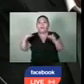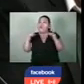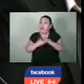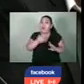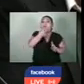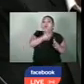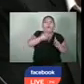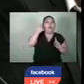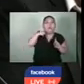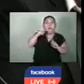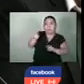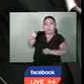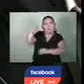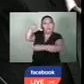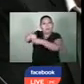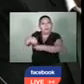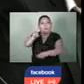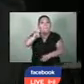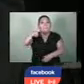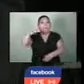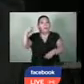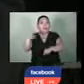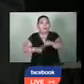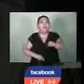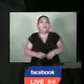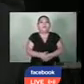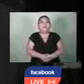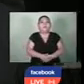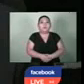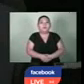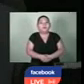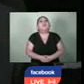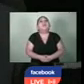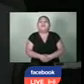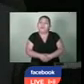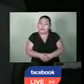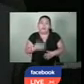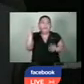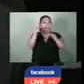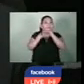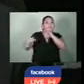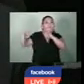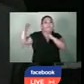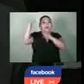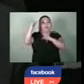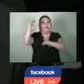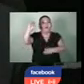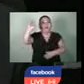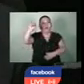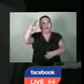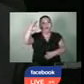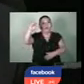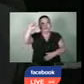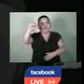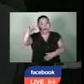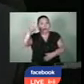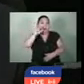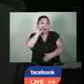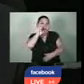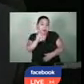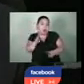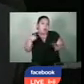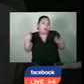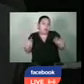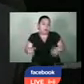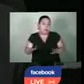señor depositó otros $1,000. Y la Corte Suprema de Justicia en pleno señaló que no